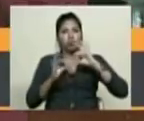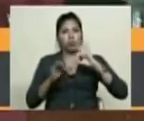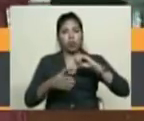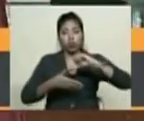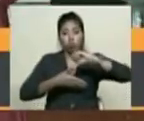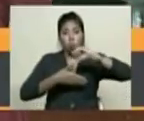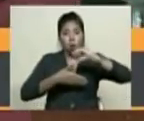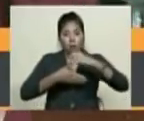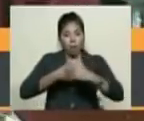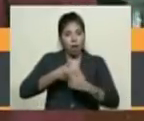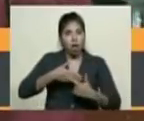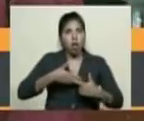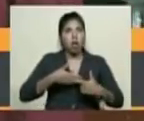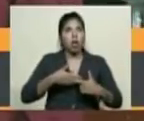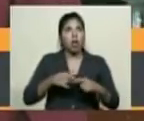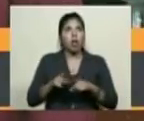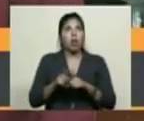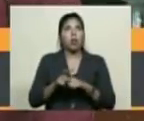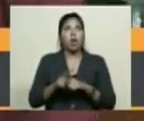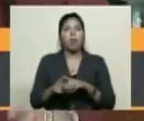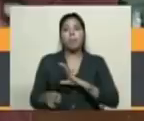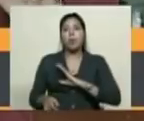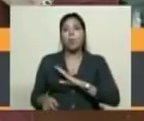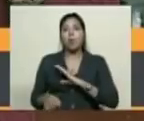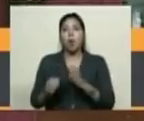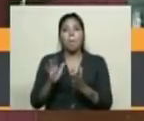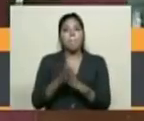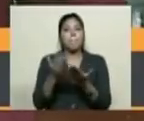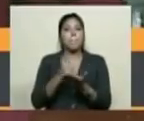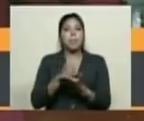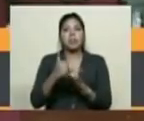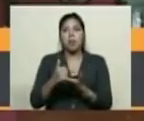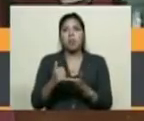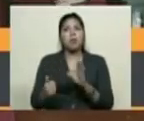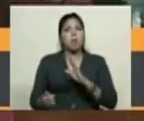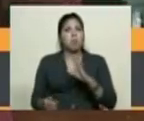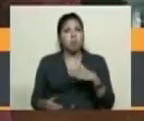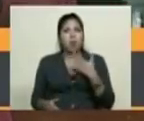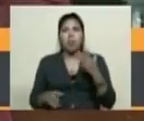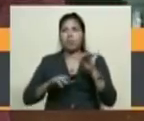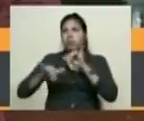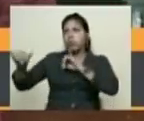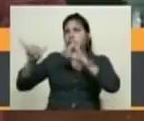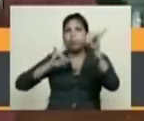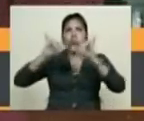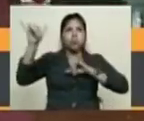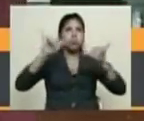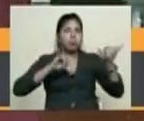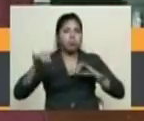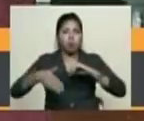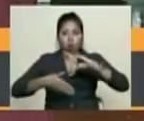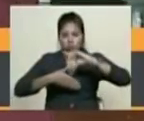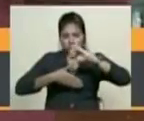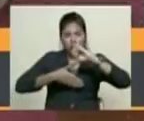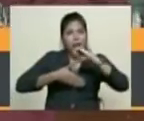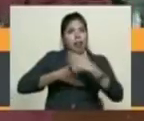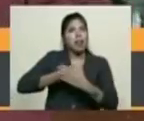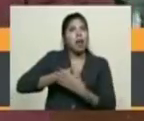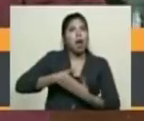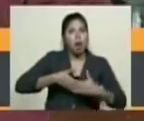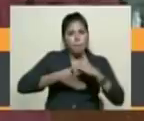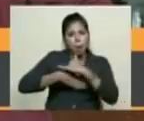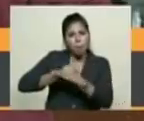suramericanos tengamos un pasaporte de ciudadanos y podamos correr por todo nuestro territorio suramericano. Es un proyecto con visión